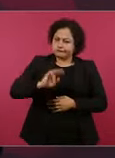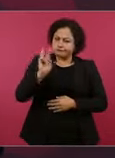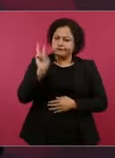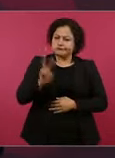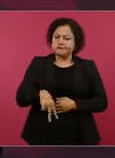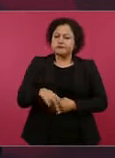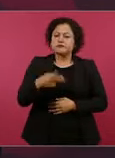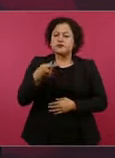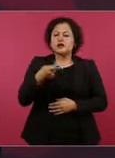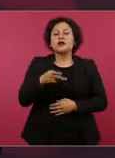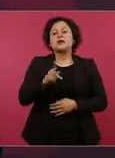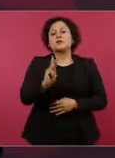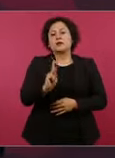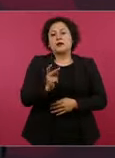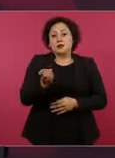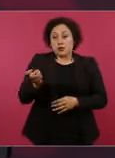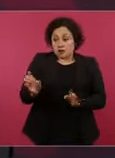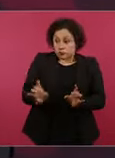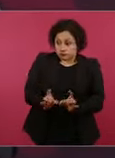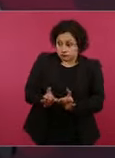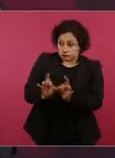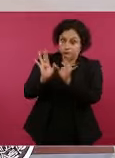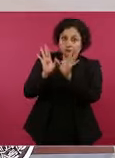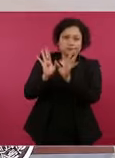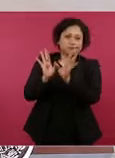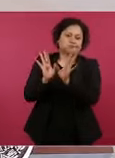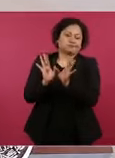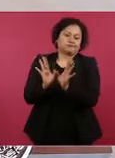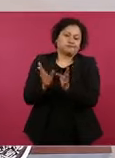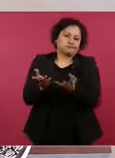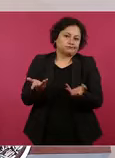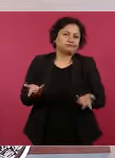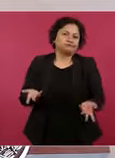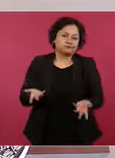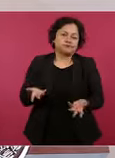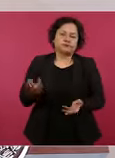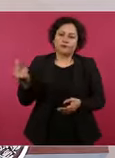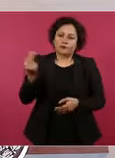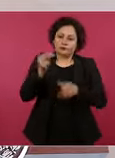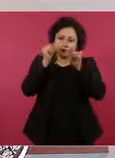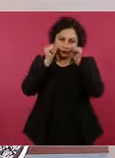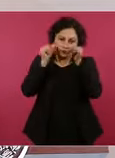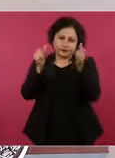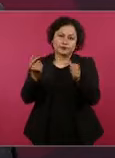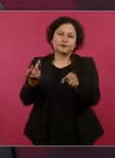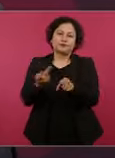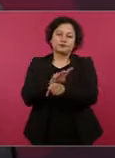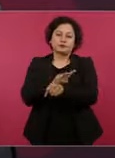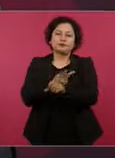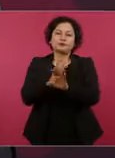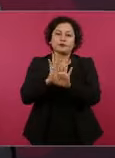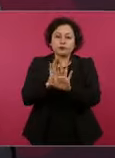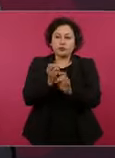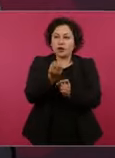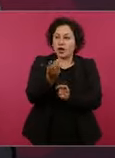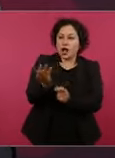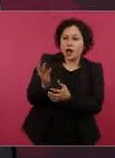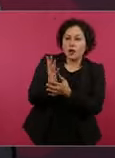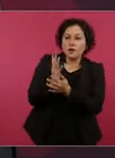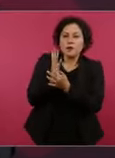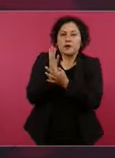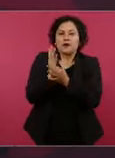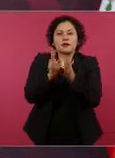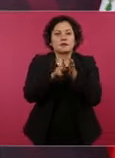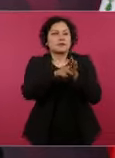muy especial, hay que verlo. Me dicen que el Reforma publicó